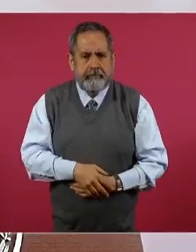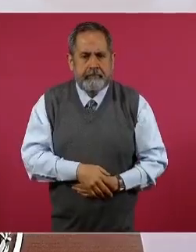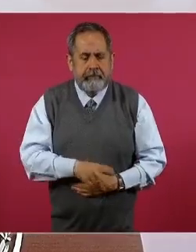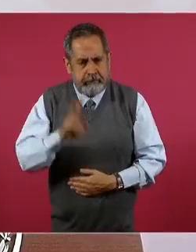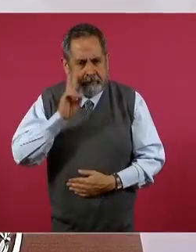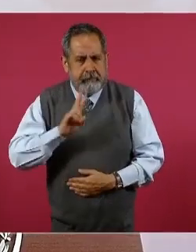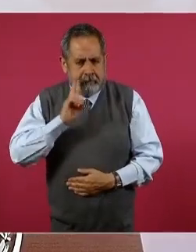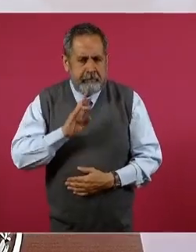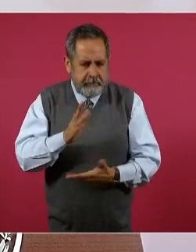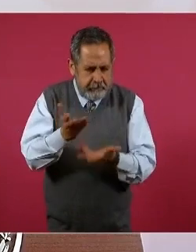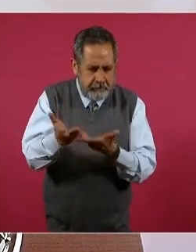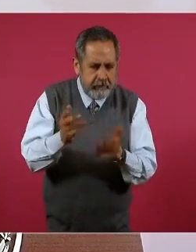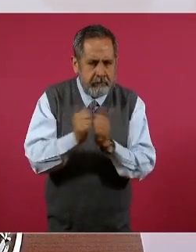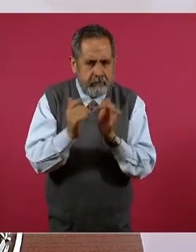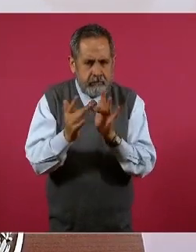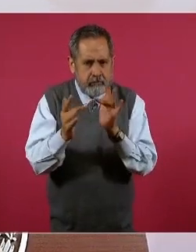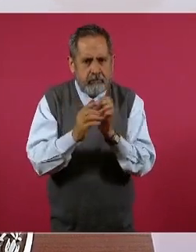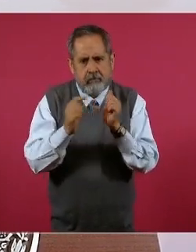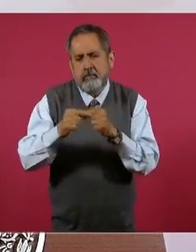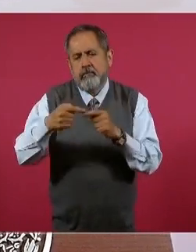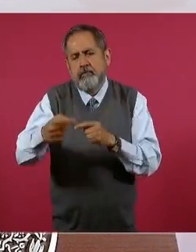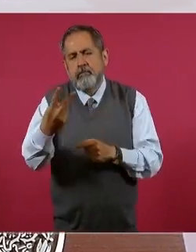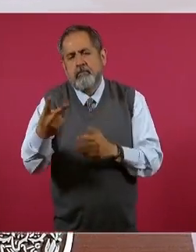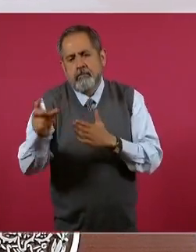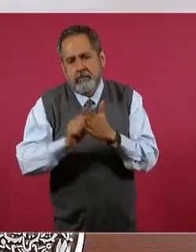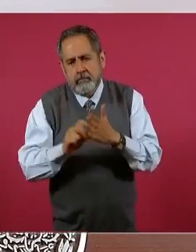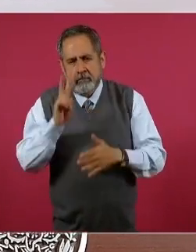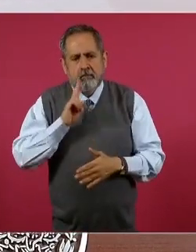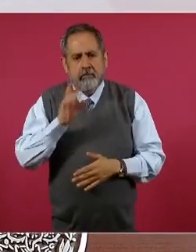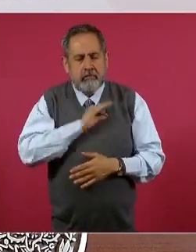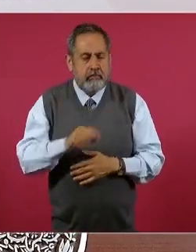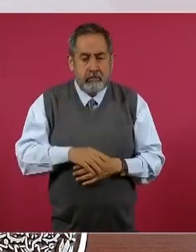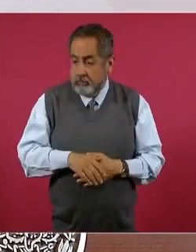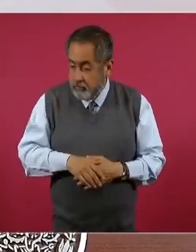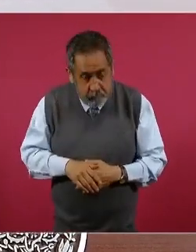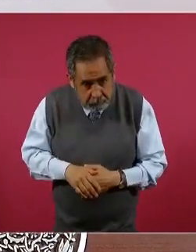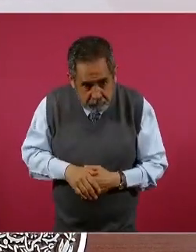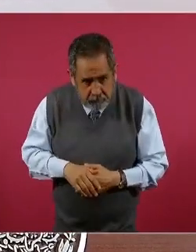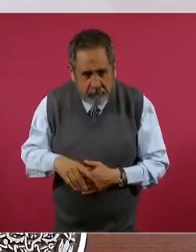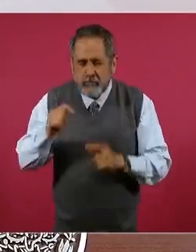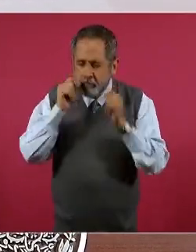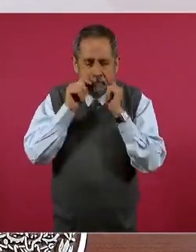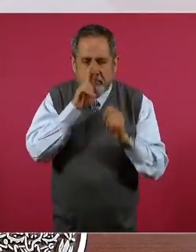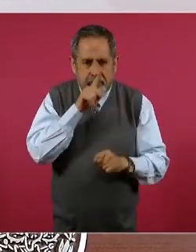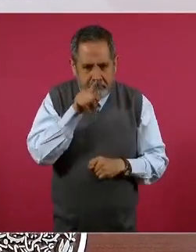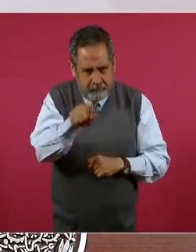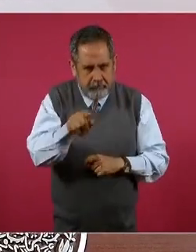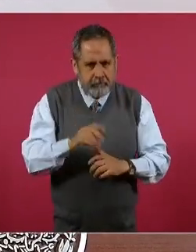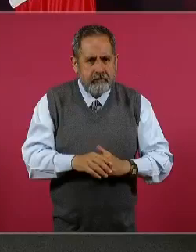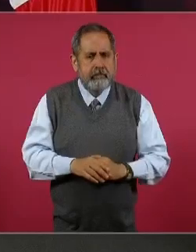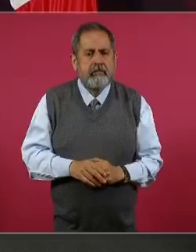Vamos a ver cómo le hacemos. Nos quedan todavía 2 meses. Y si no,